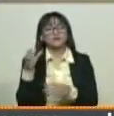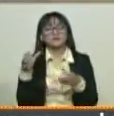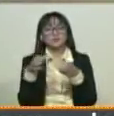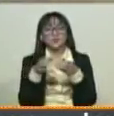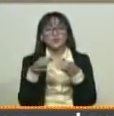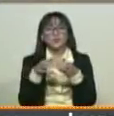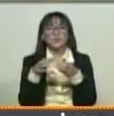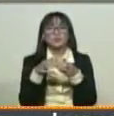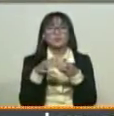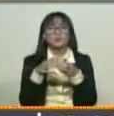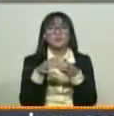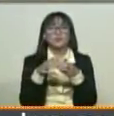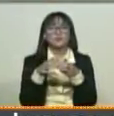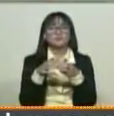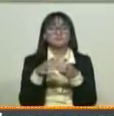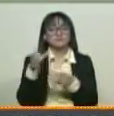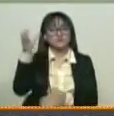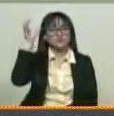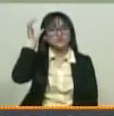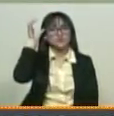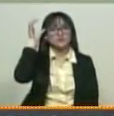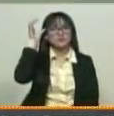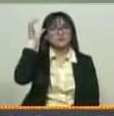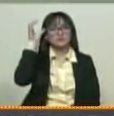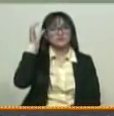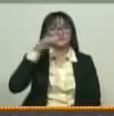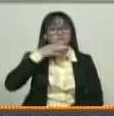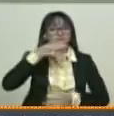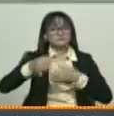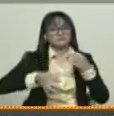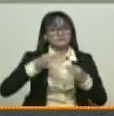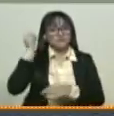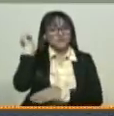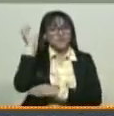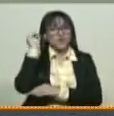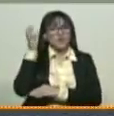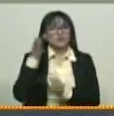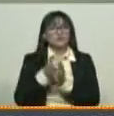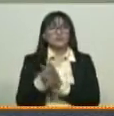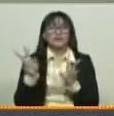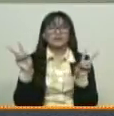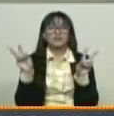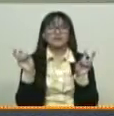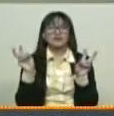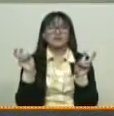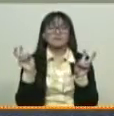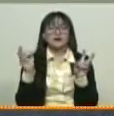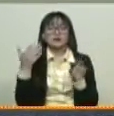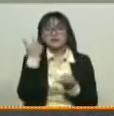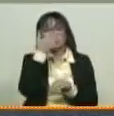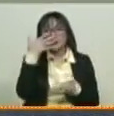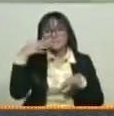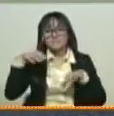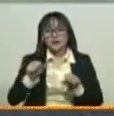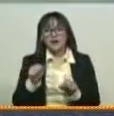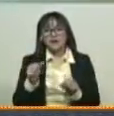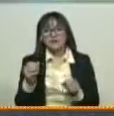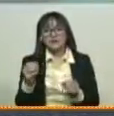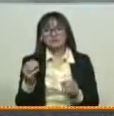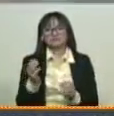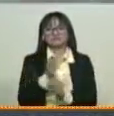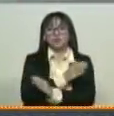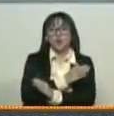intelectuales, donde van a resaltar un foro referido a imperio versus